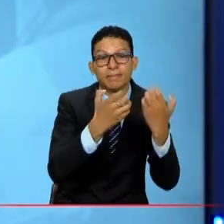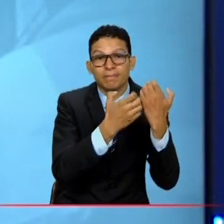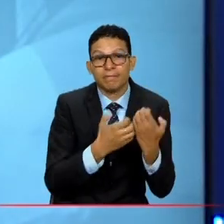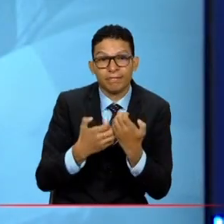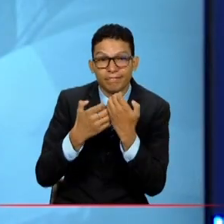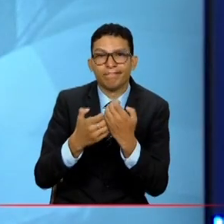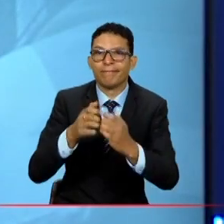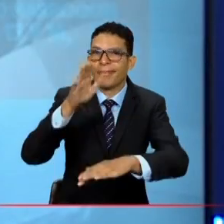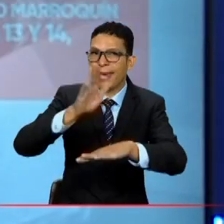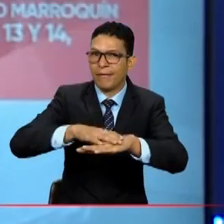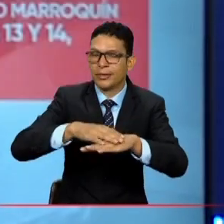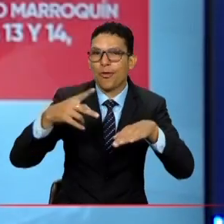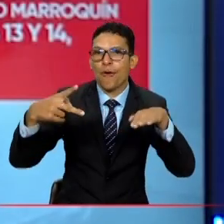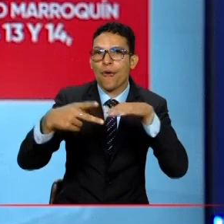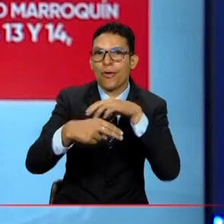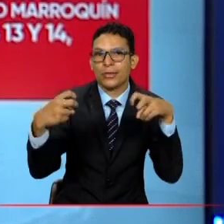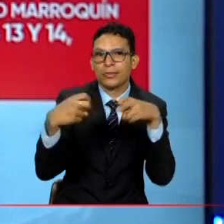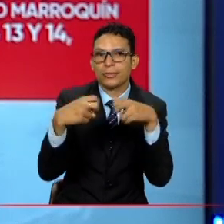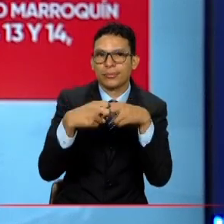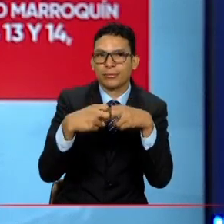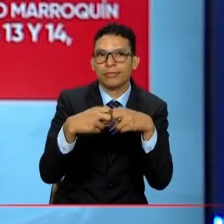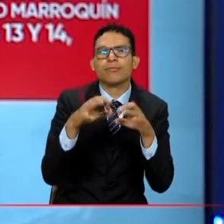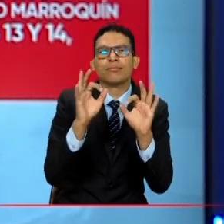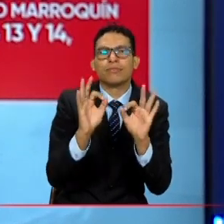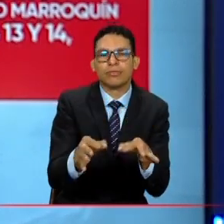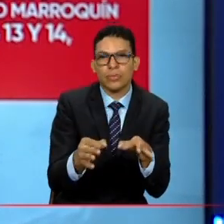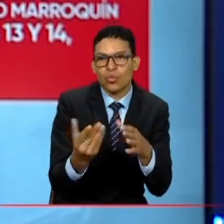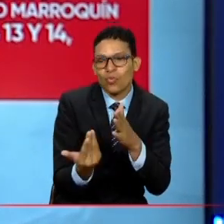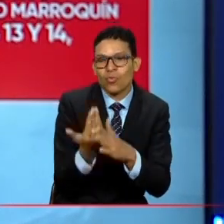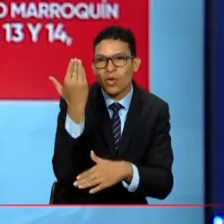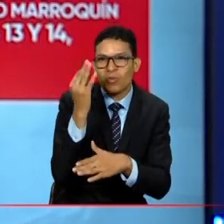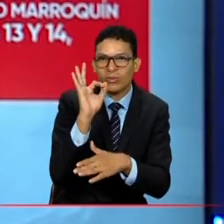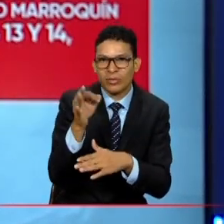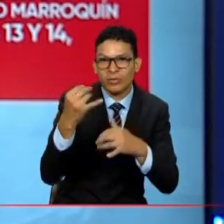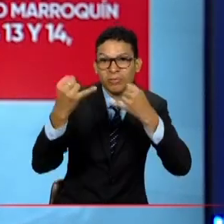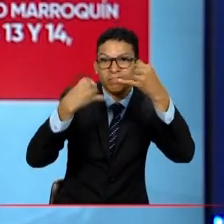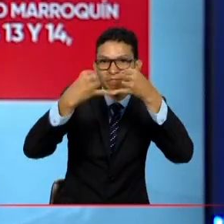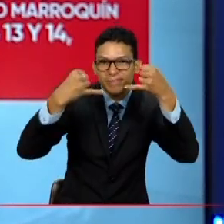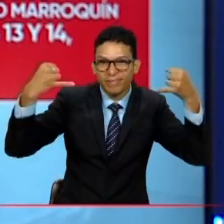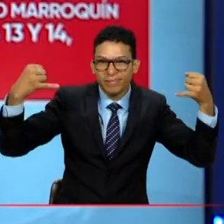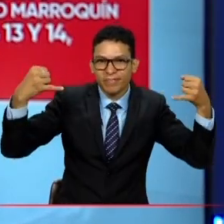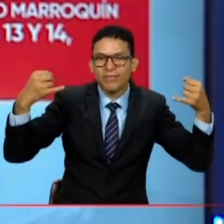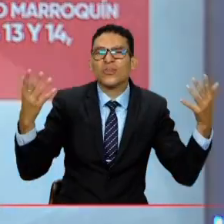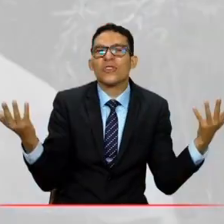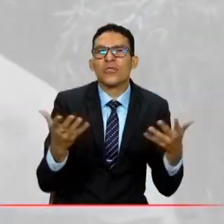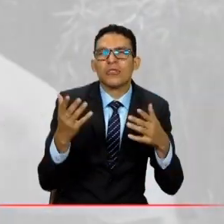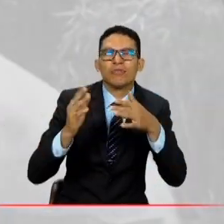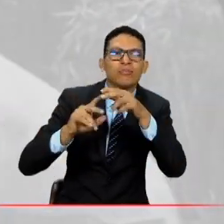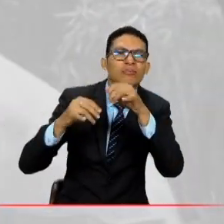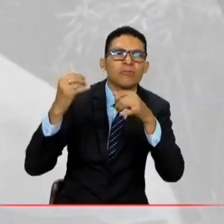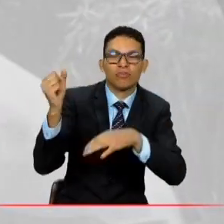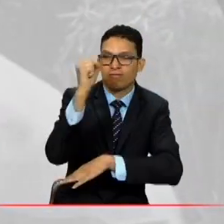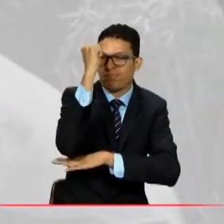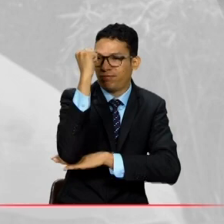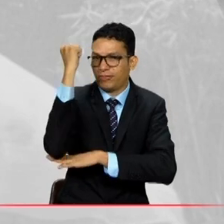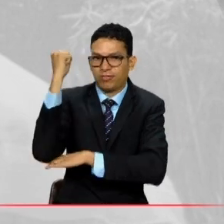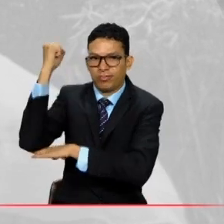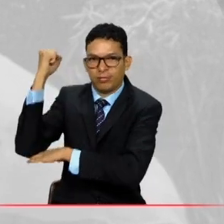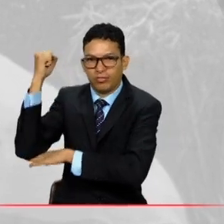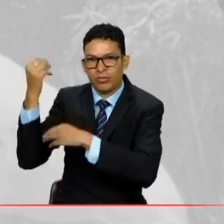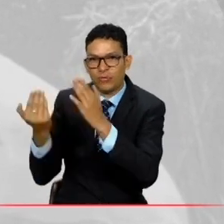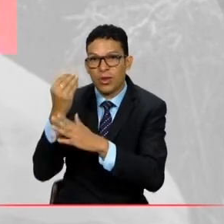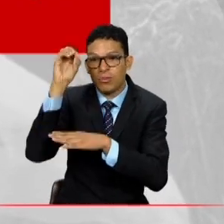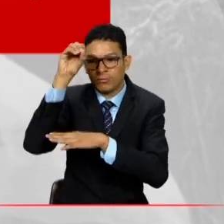energía suspendida este servicio por la Modern ación de la red se llevará a cabo instalación de postes y luminarias